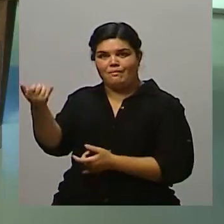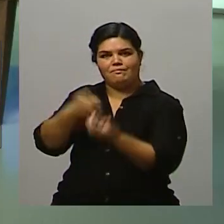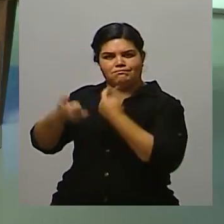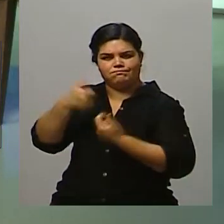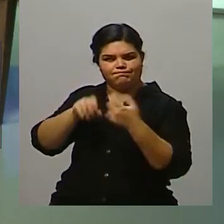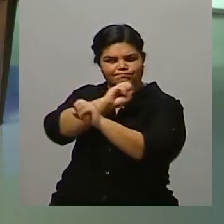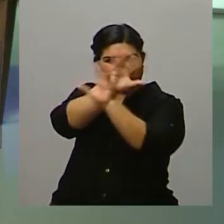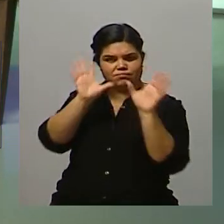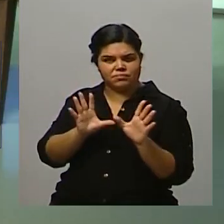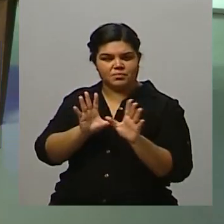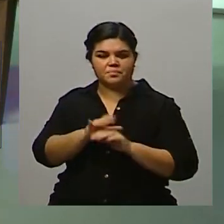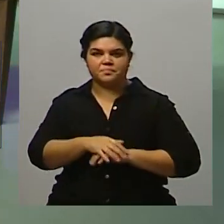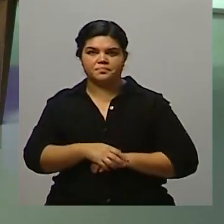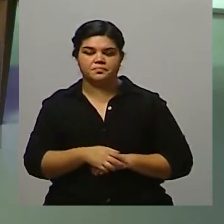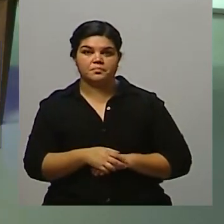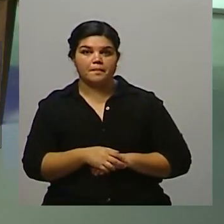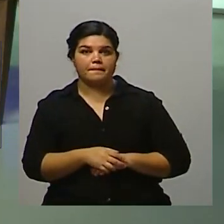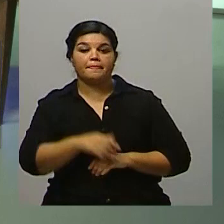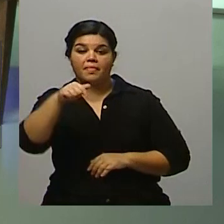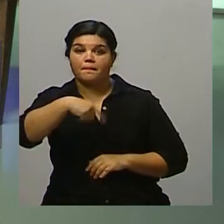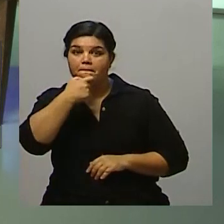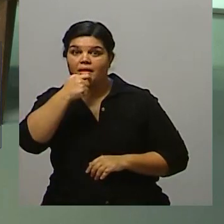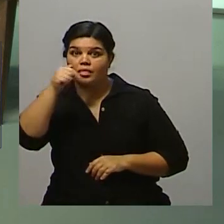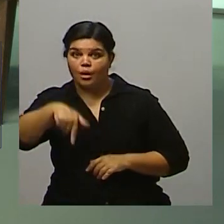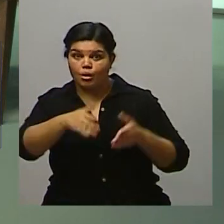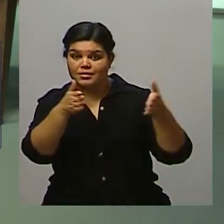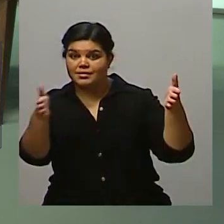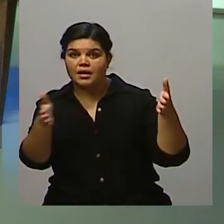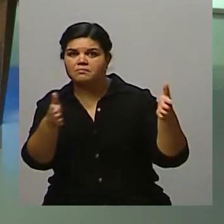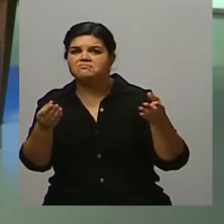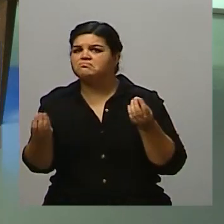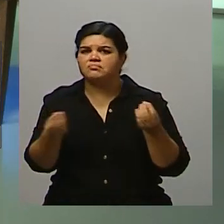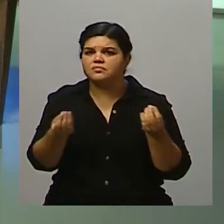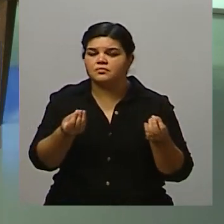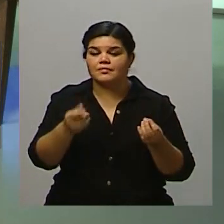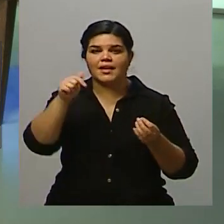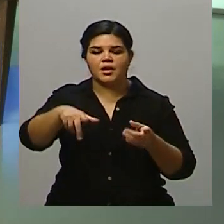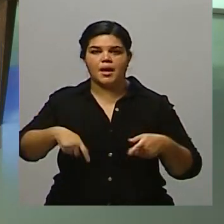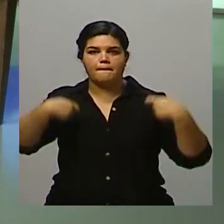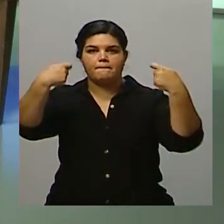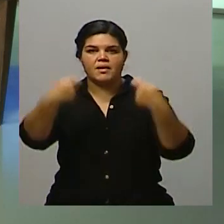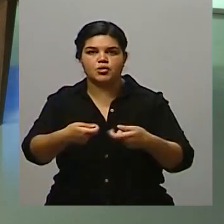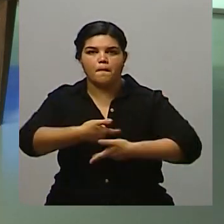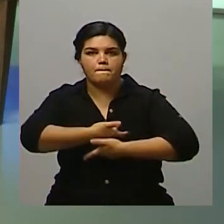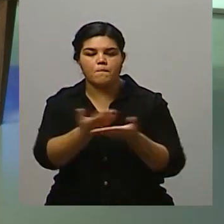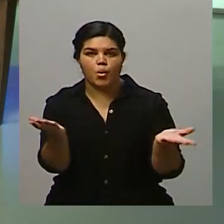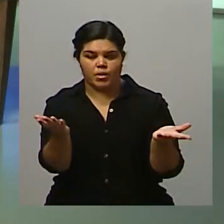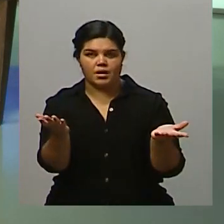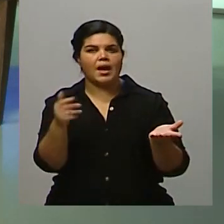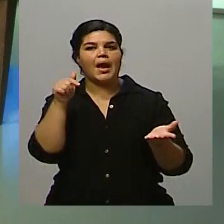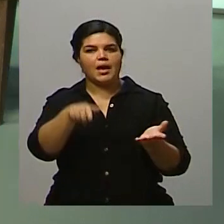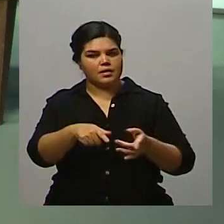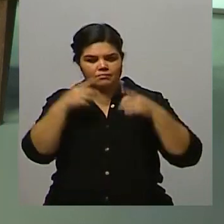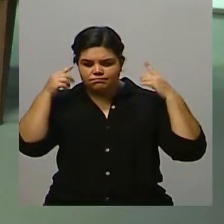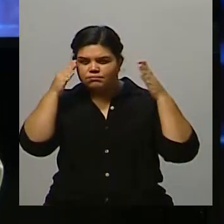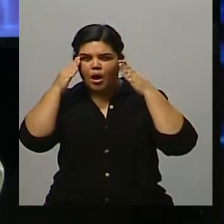de hecho, en este momento en la provincia estamos llevando adelante la creación del sistema de inversión pública, su implementación